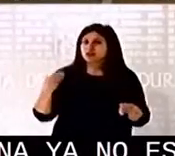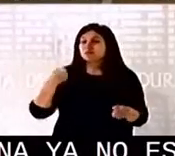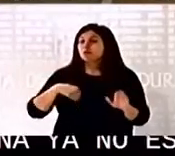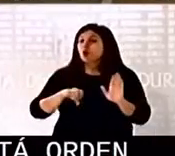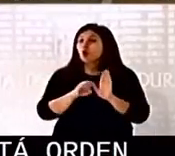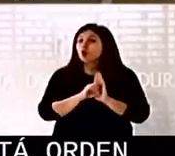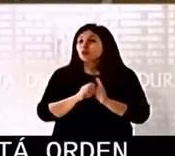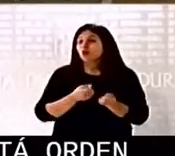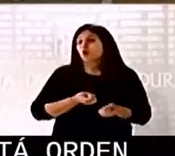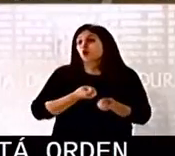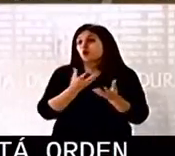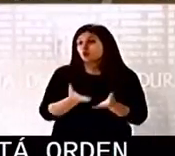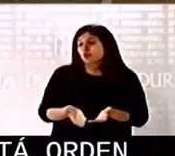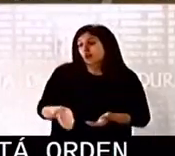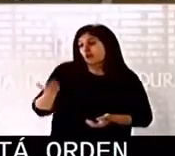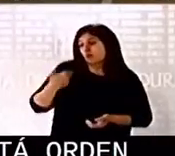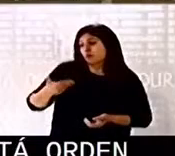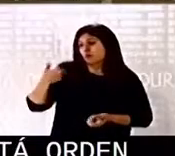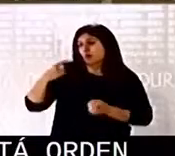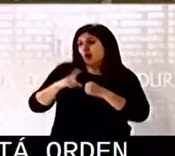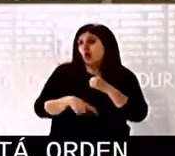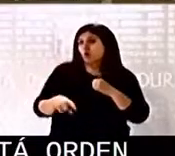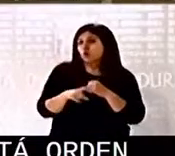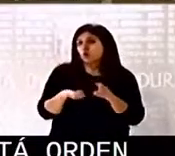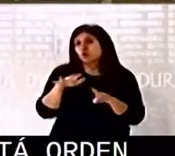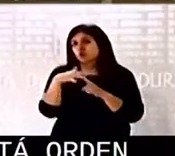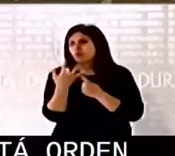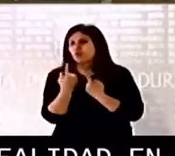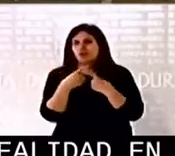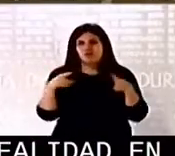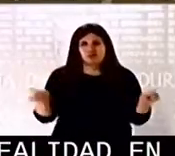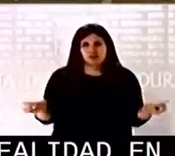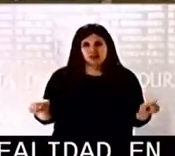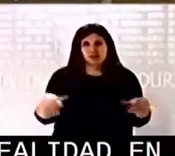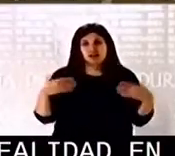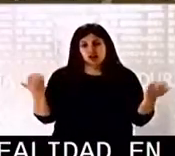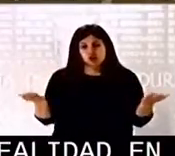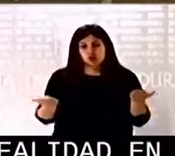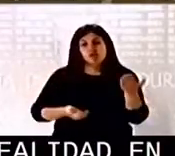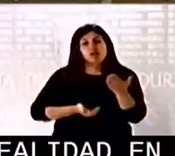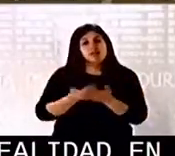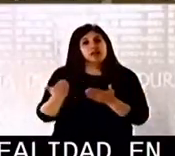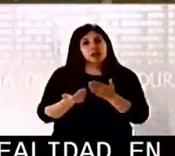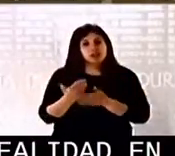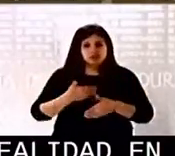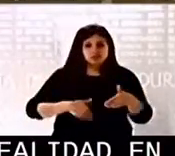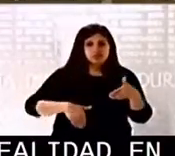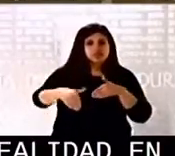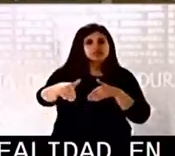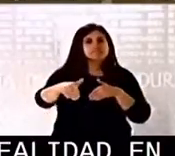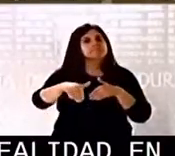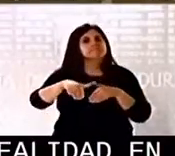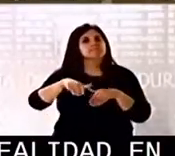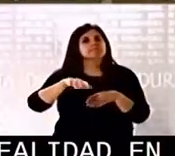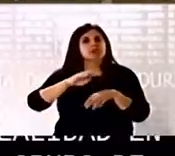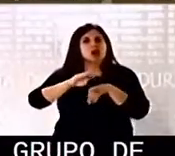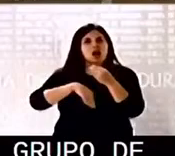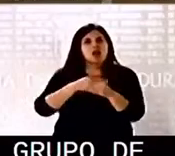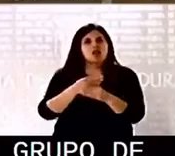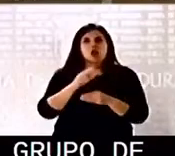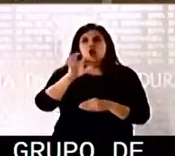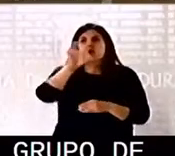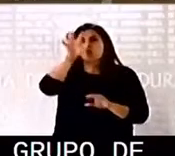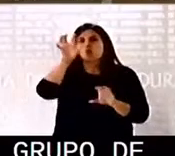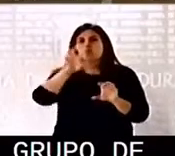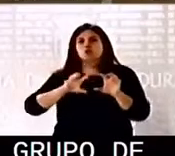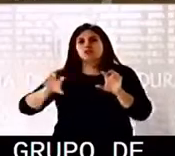comunicada. Con lo cual, eso va a ser una realidad en los próximos días. Se va a constituir un grupo de comunidades autónomas que vamos